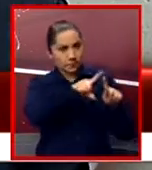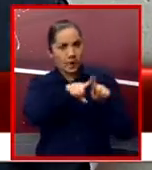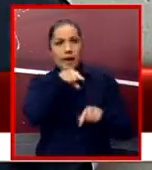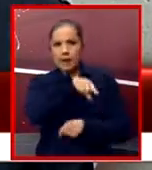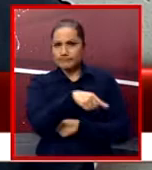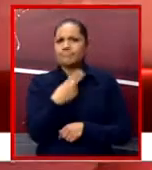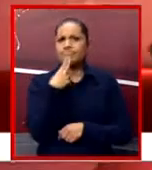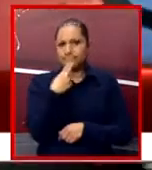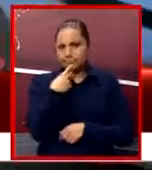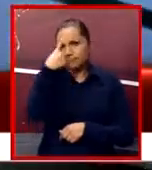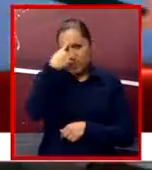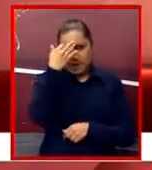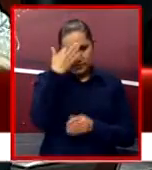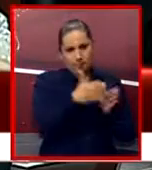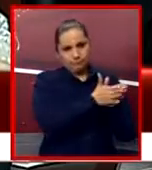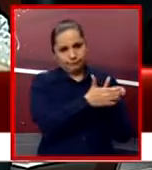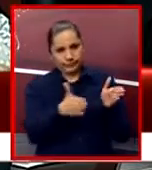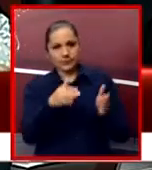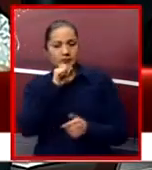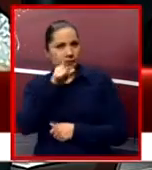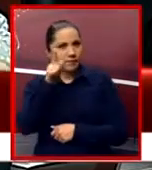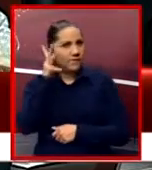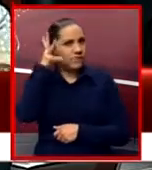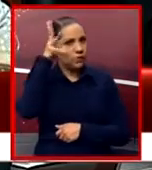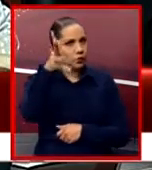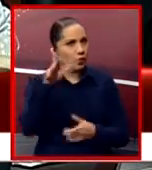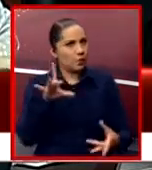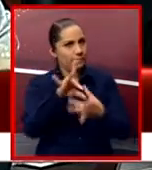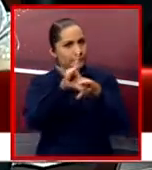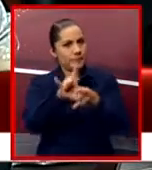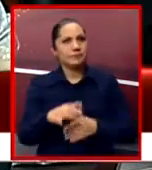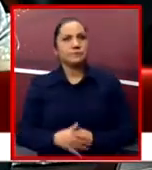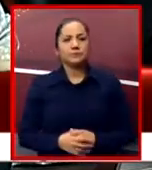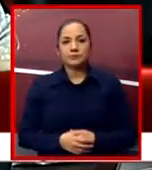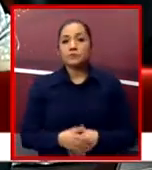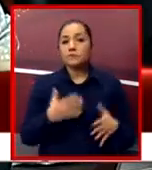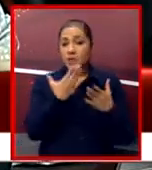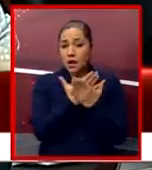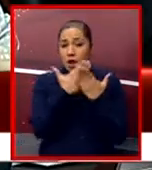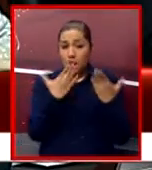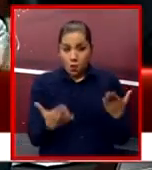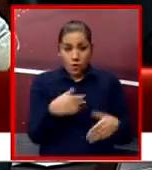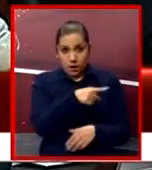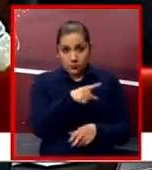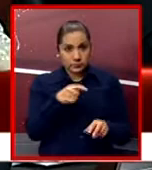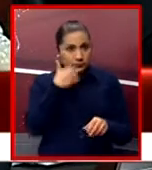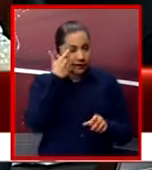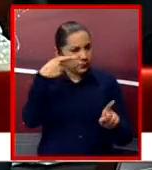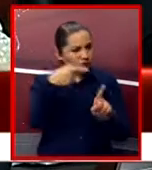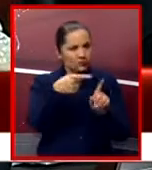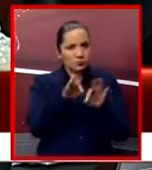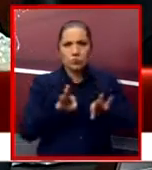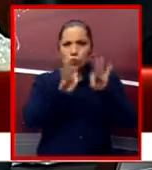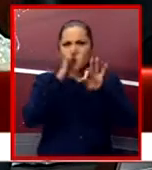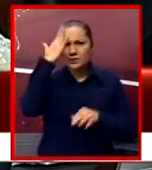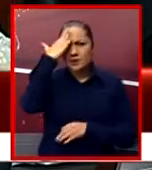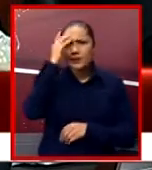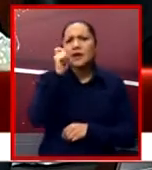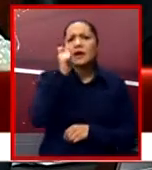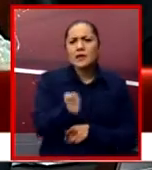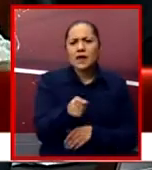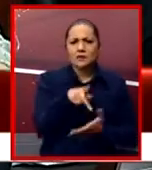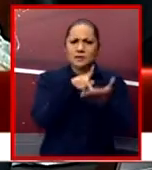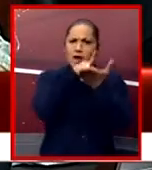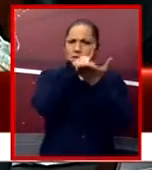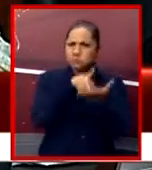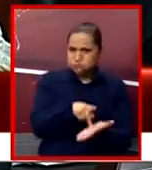para el futuro. El primer comentario es sobre el sobrepeso y la obesidad, que siguen siendo